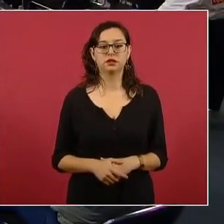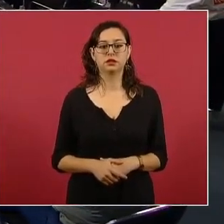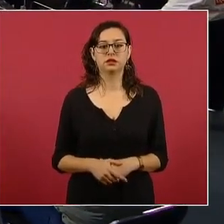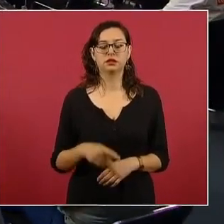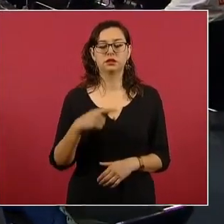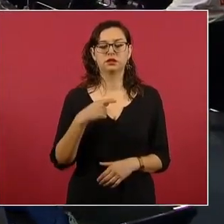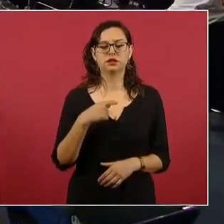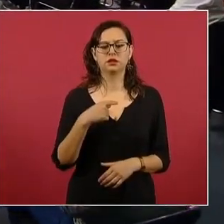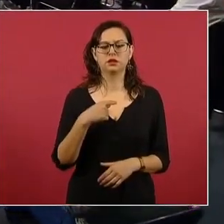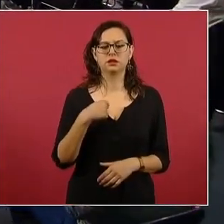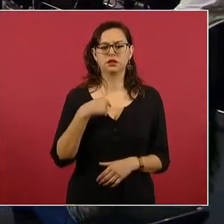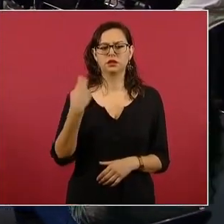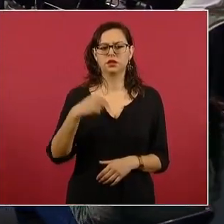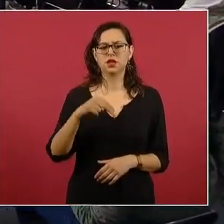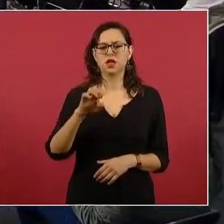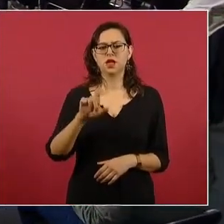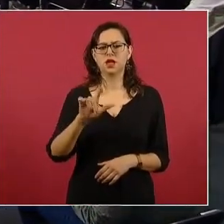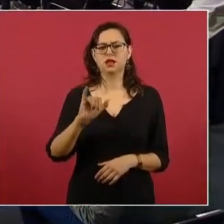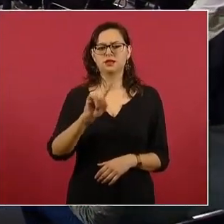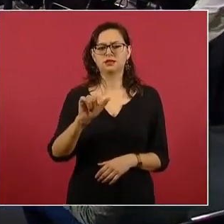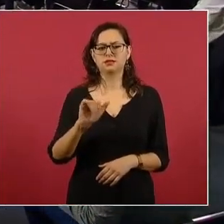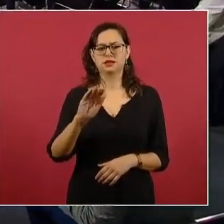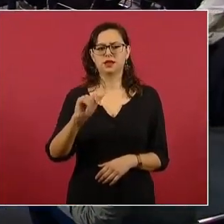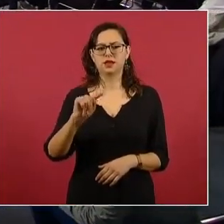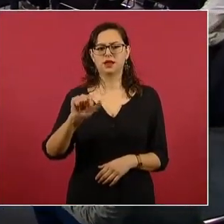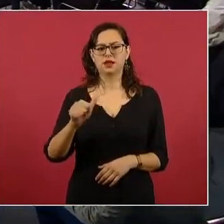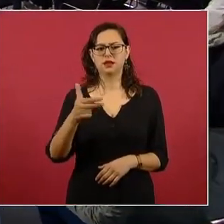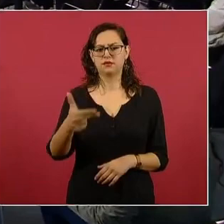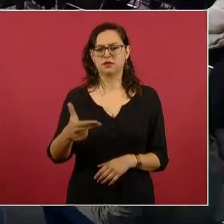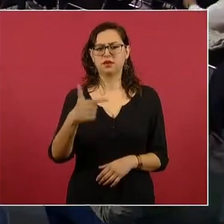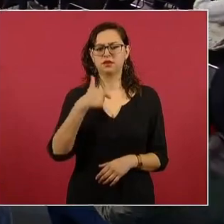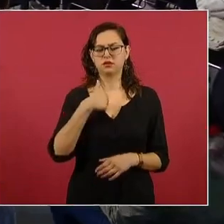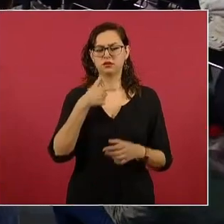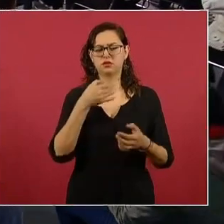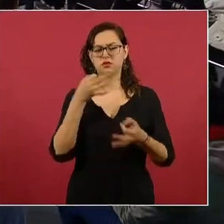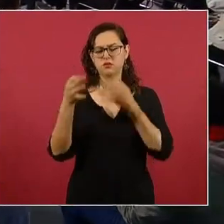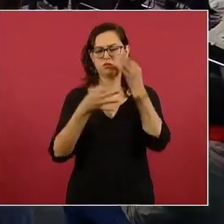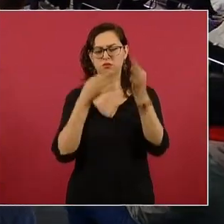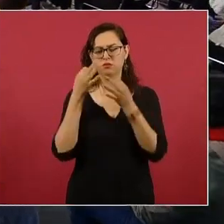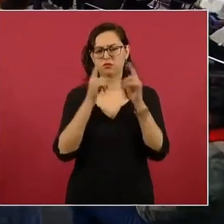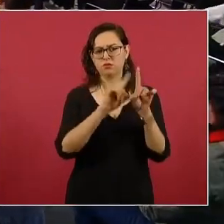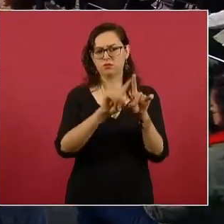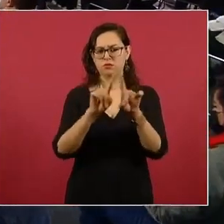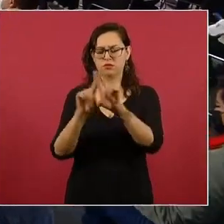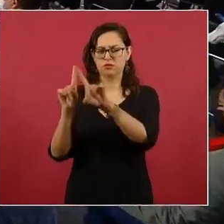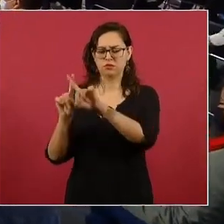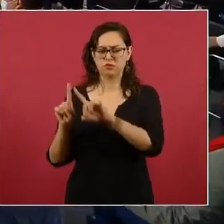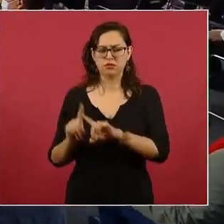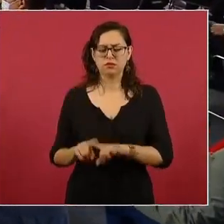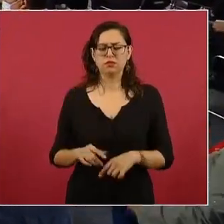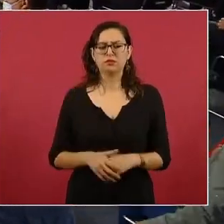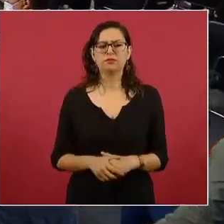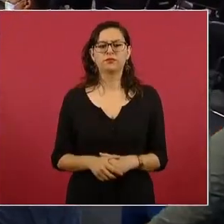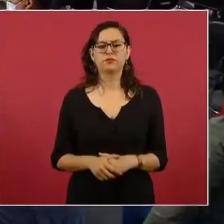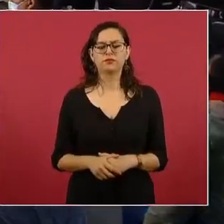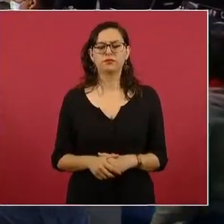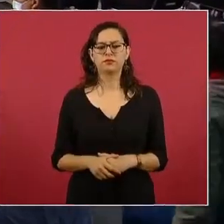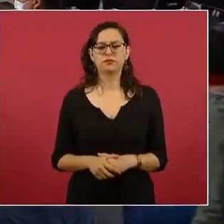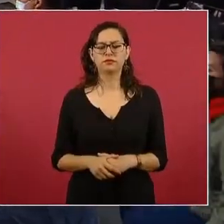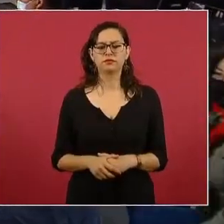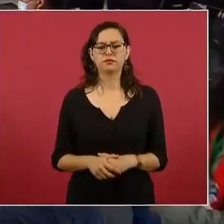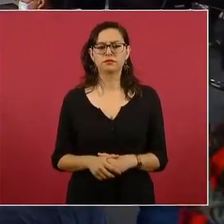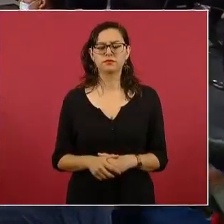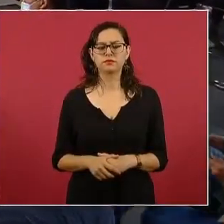de Noticias del Movimiento Conciencia y colaboradora del programa radiofónico Iztaccíhuatl en el Sendero de la Luna. Señor presidente, aquí en